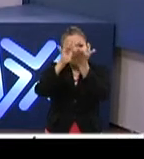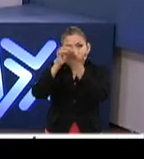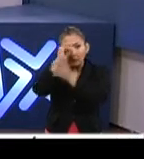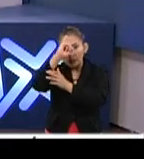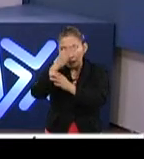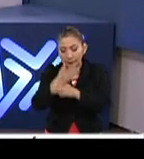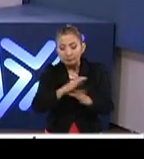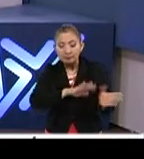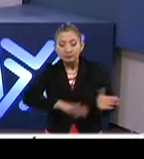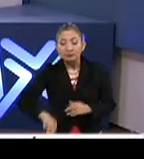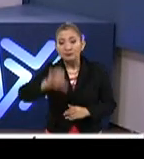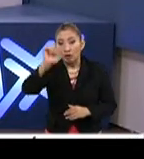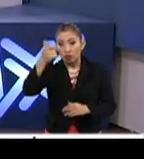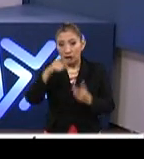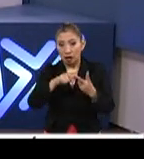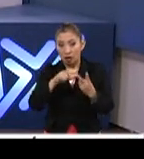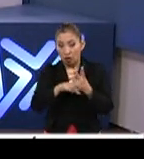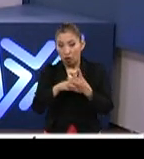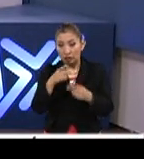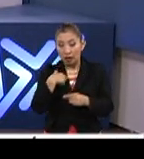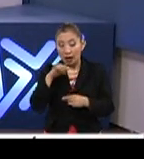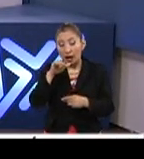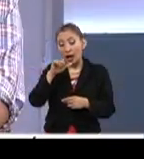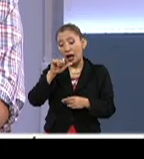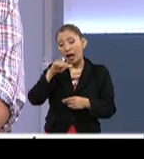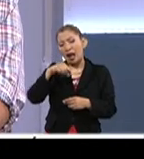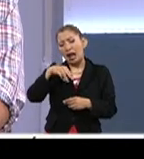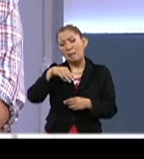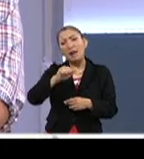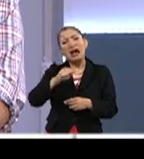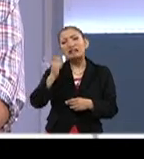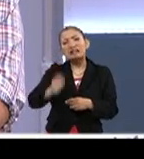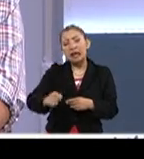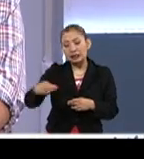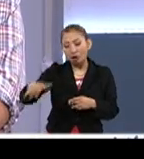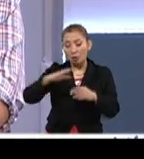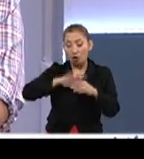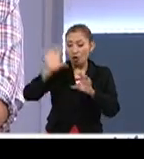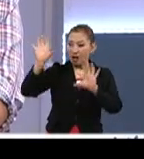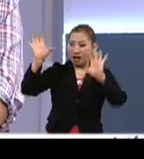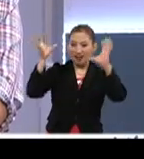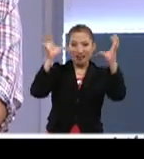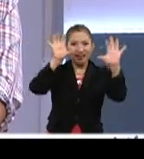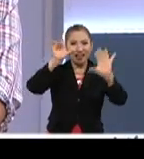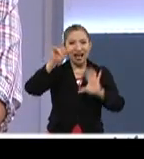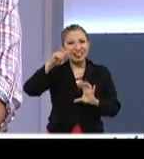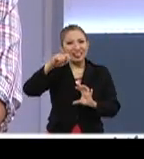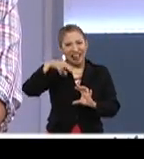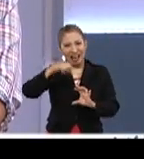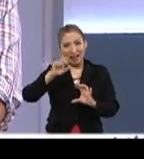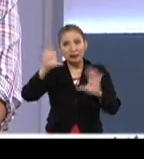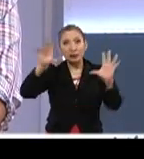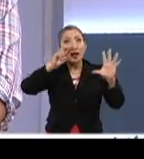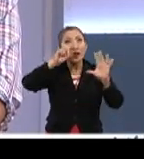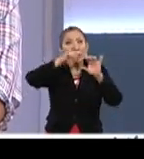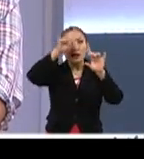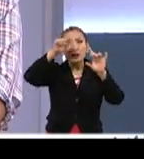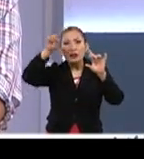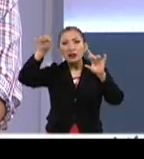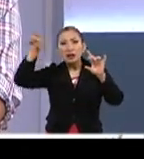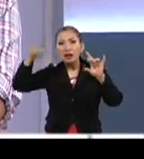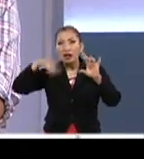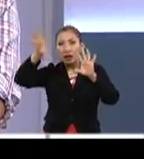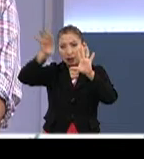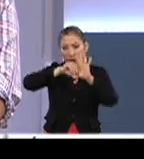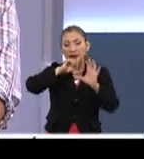tiempo. Y la otra facilidad sería ALMA, que son este conjunto de antenas que se utilizan para observar en ondas de radio, que también se